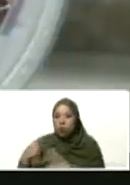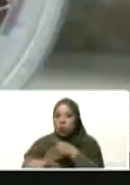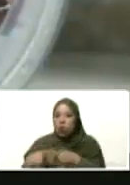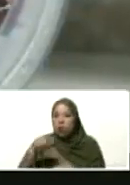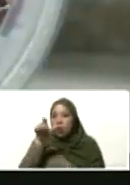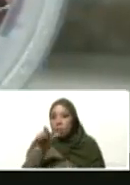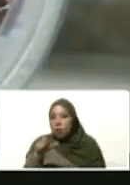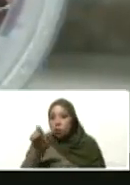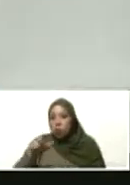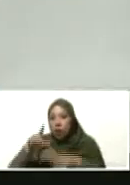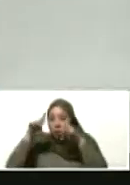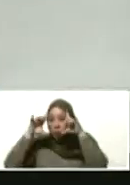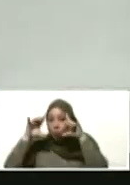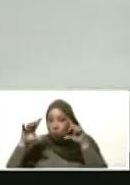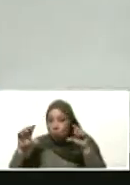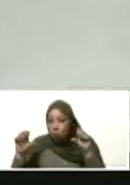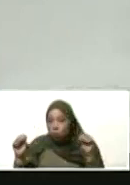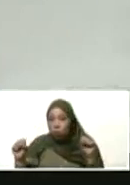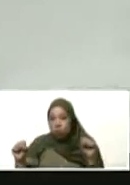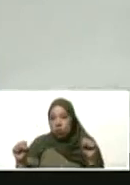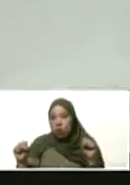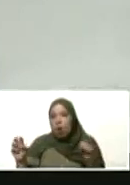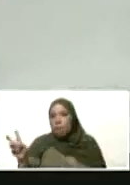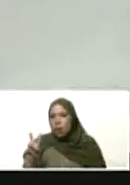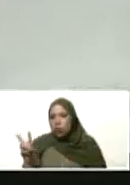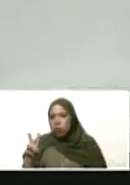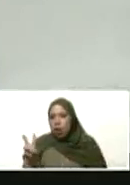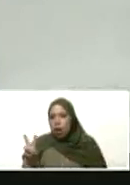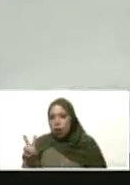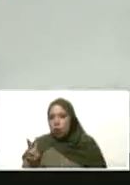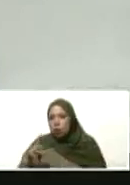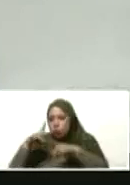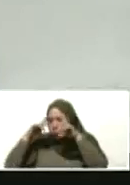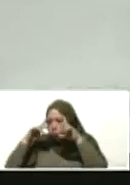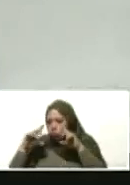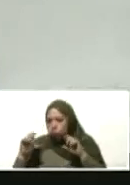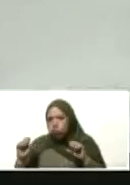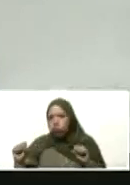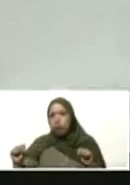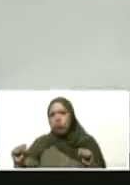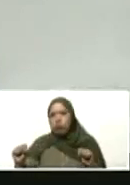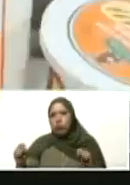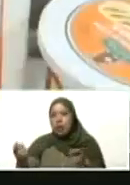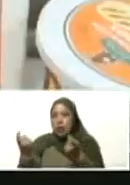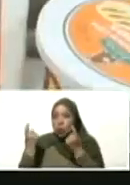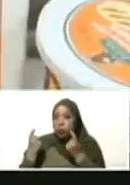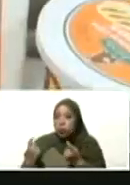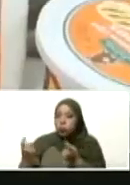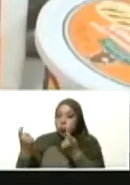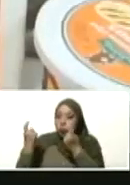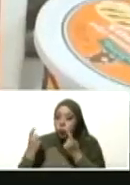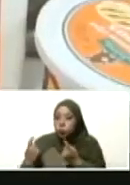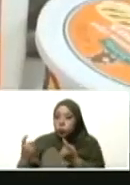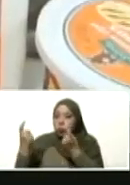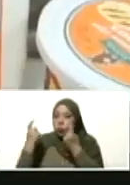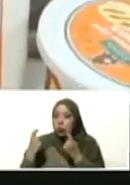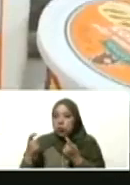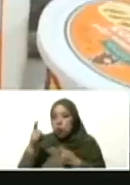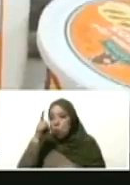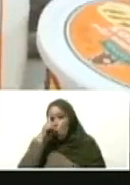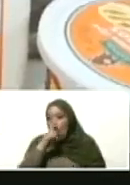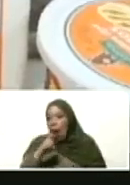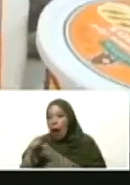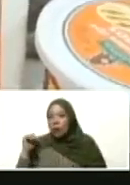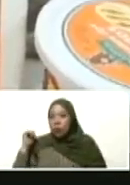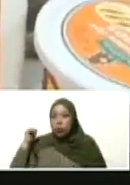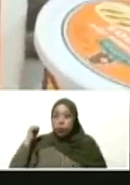personal netamente venezolano, calificado, entrenado, durante muchas ganas que le han